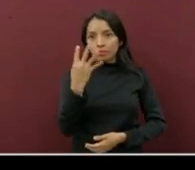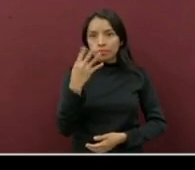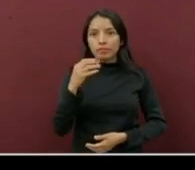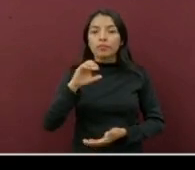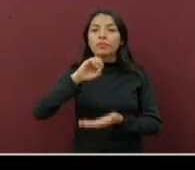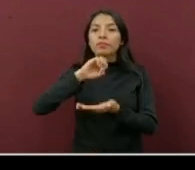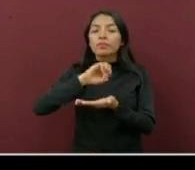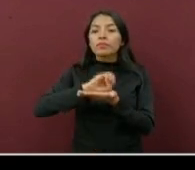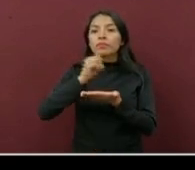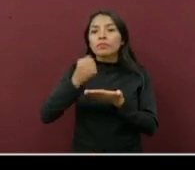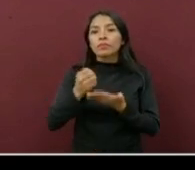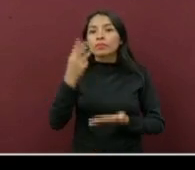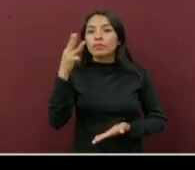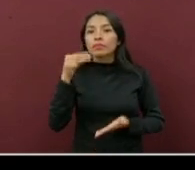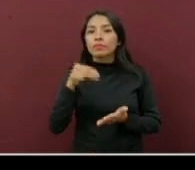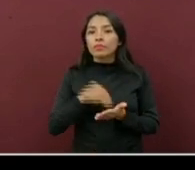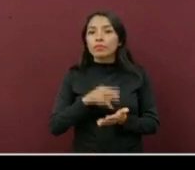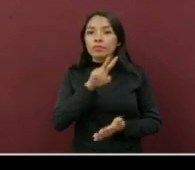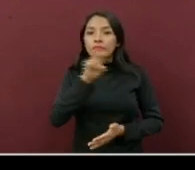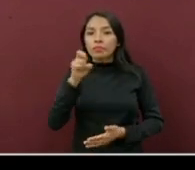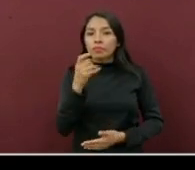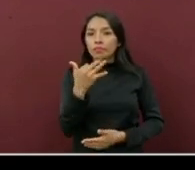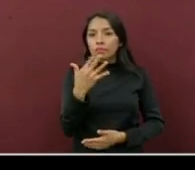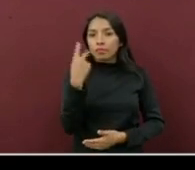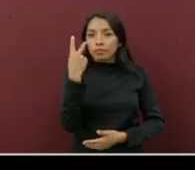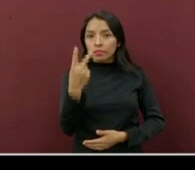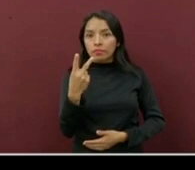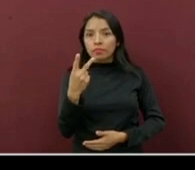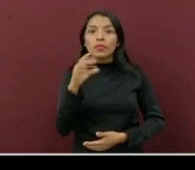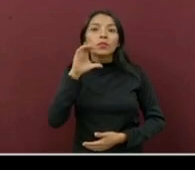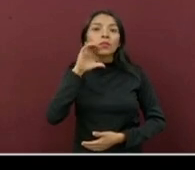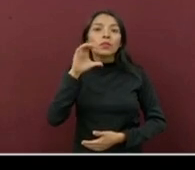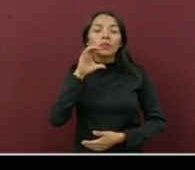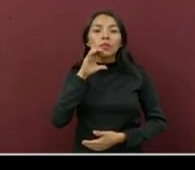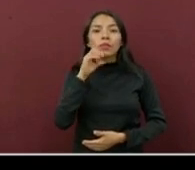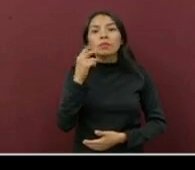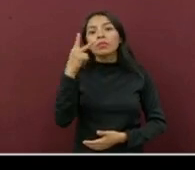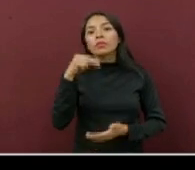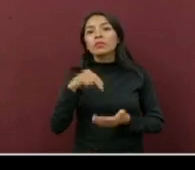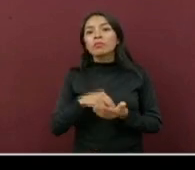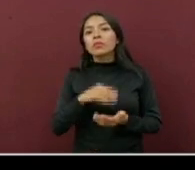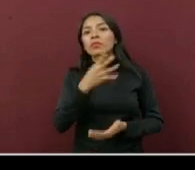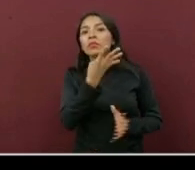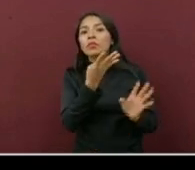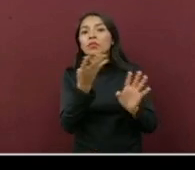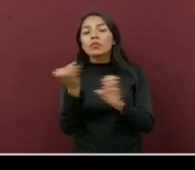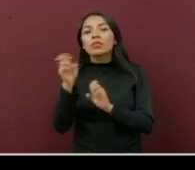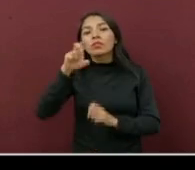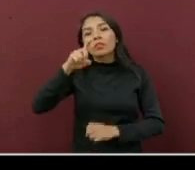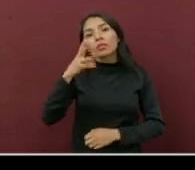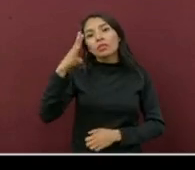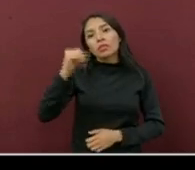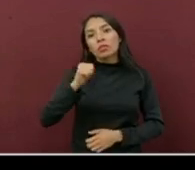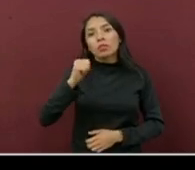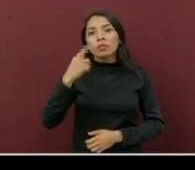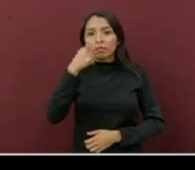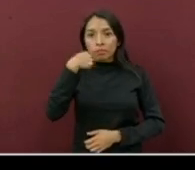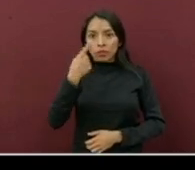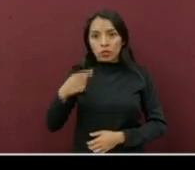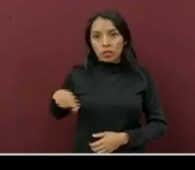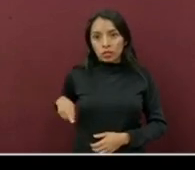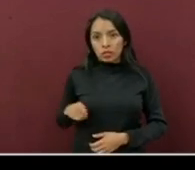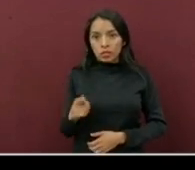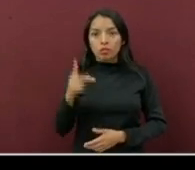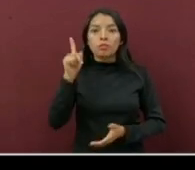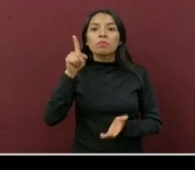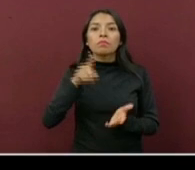orizaba 3.252 córdoba dos mil 939 boca del río